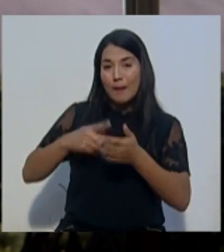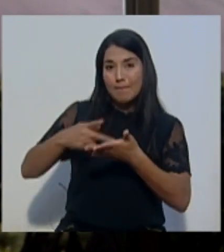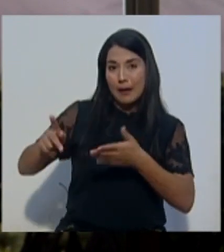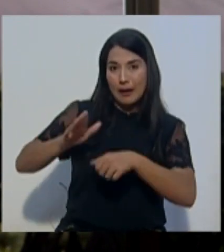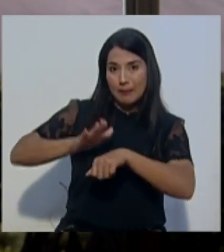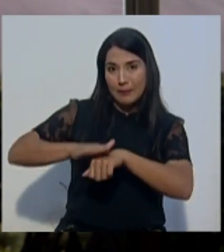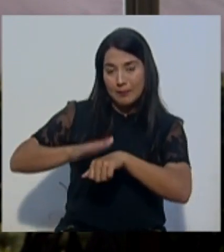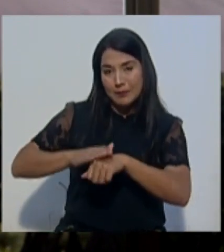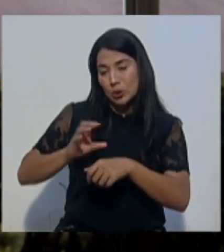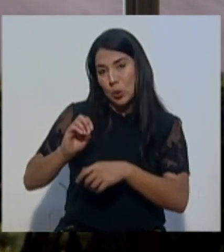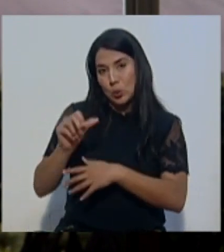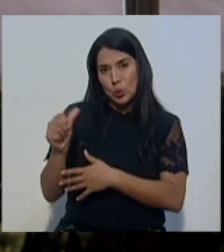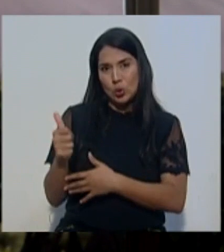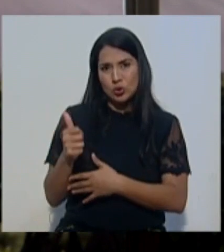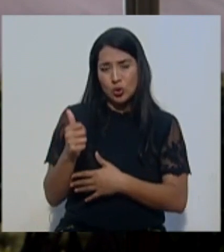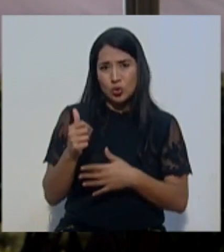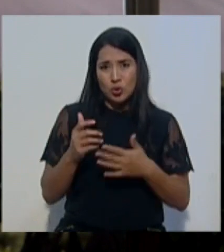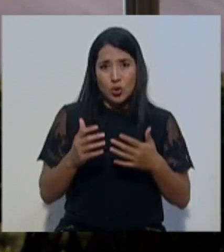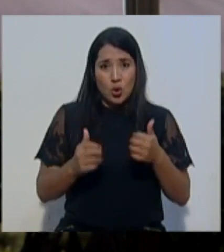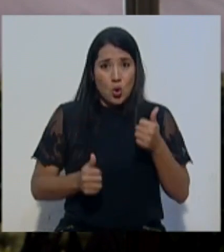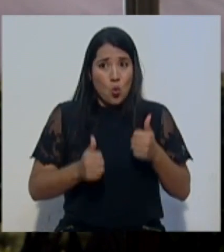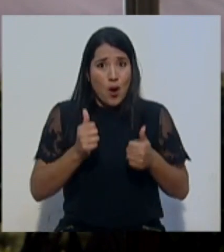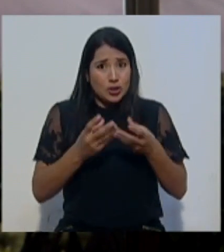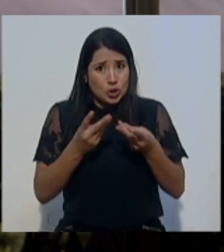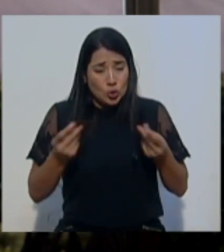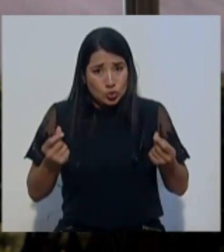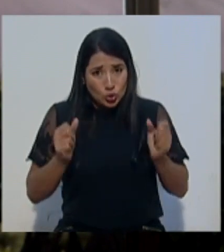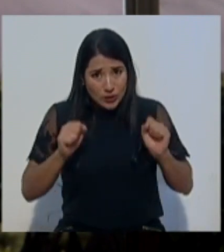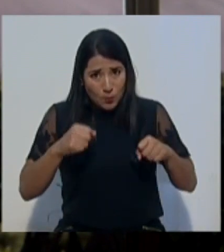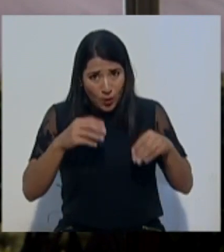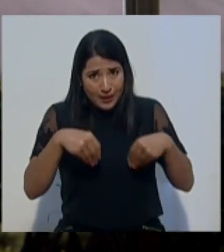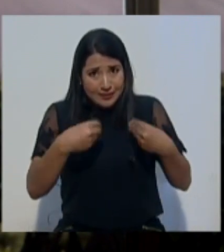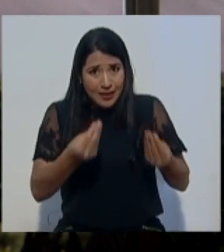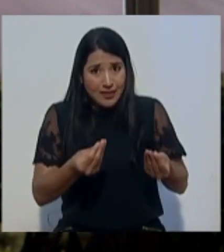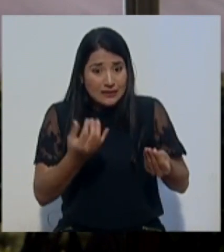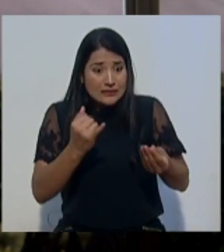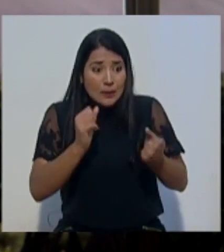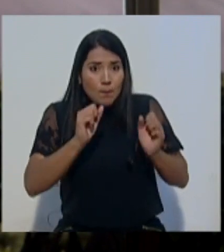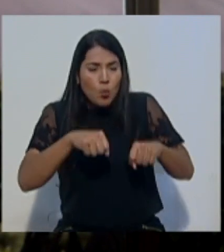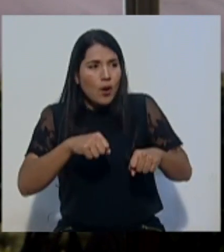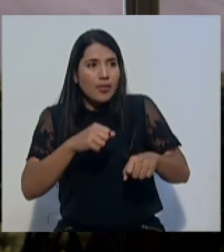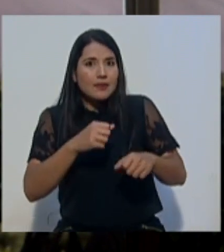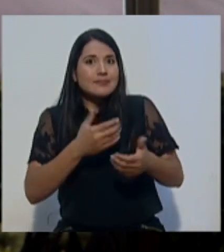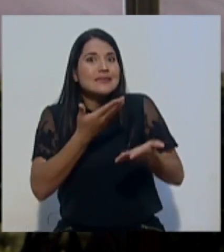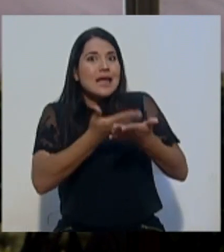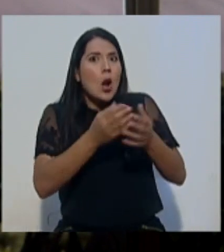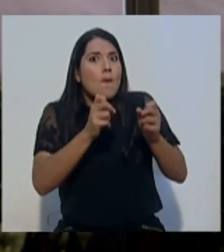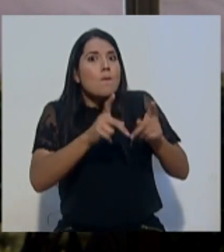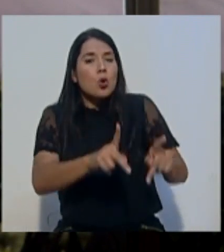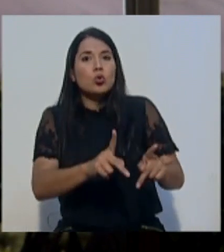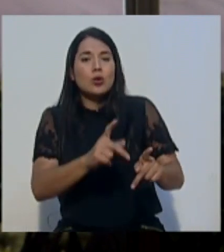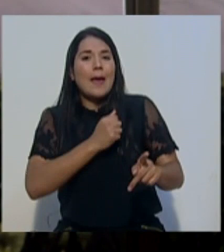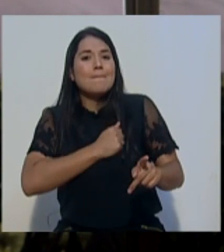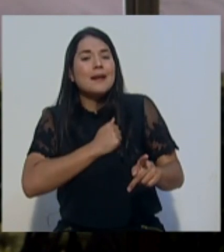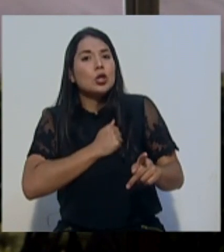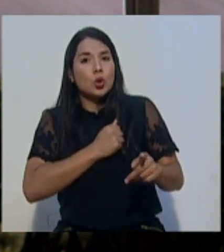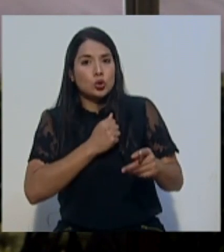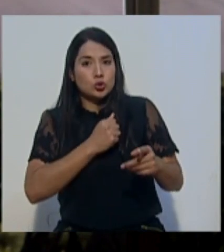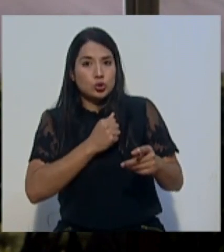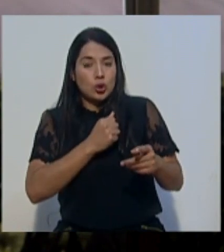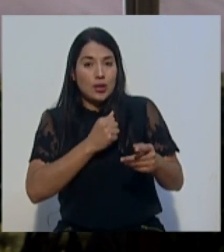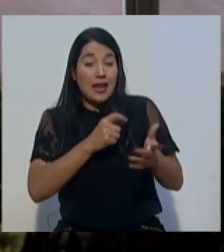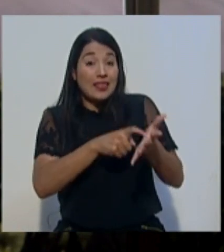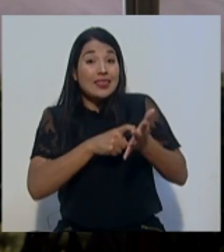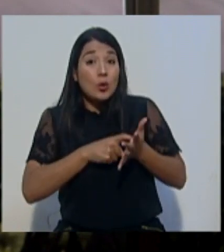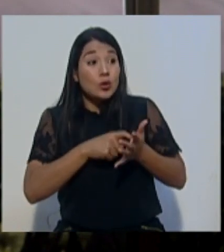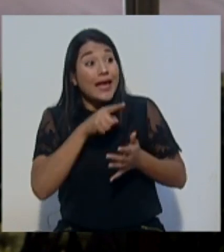Tal vez que exista una ley que se le condonen las deudas o algo así, porque la verdad que están muy asustados que no puedan. Ellos quieren hacer arreglos de pago,